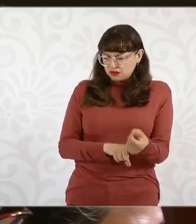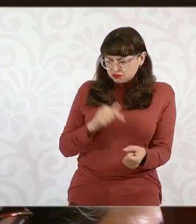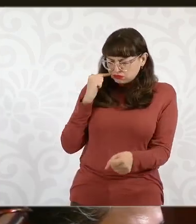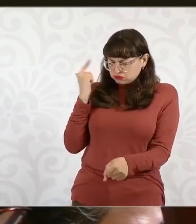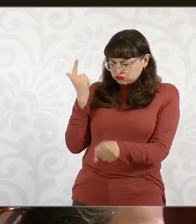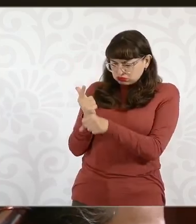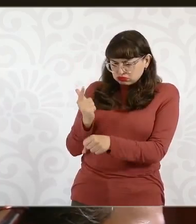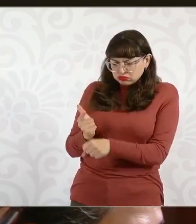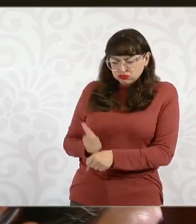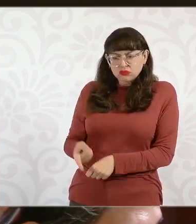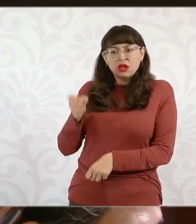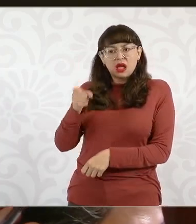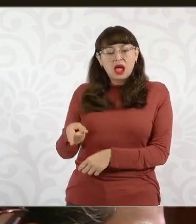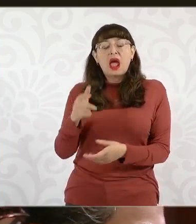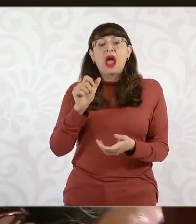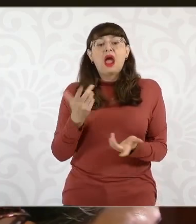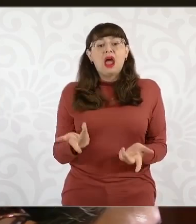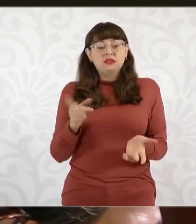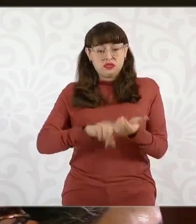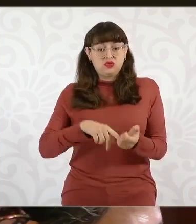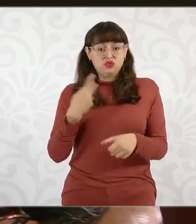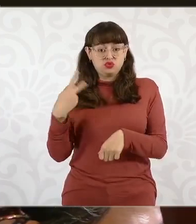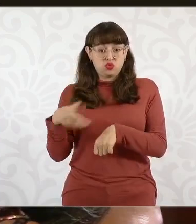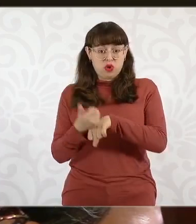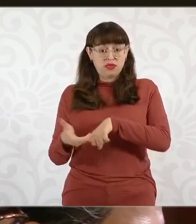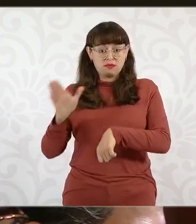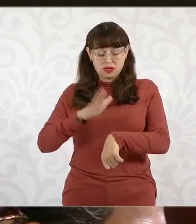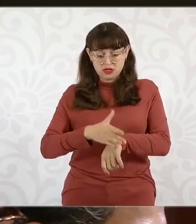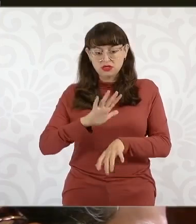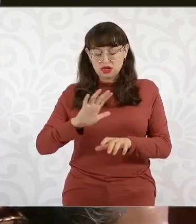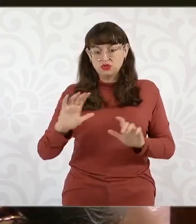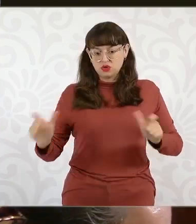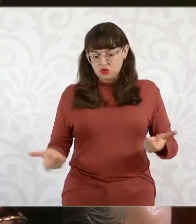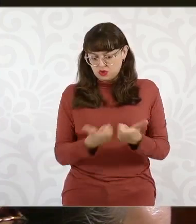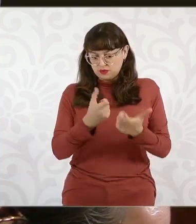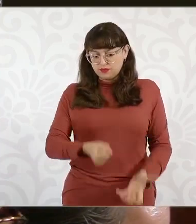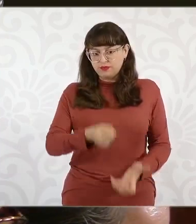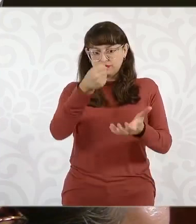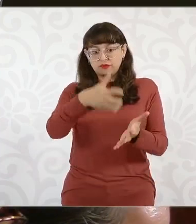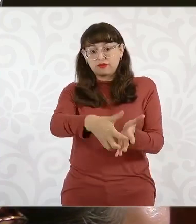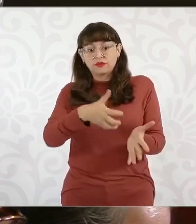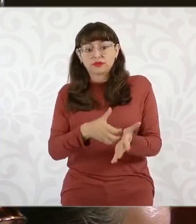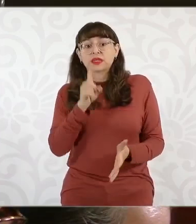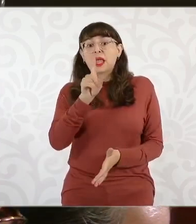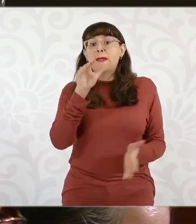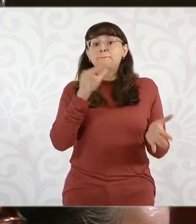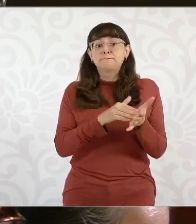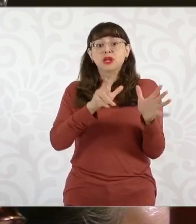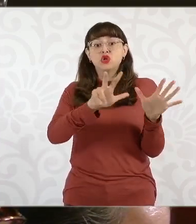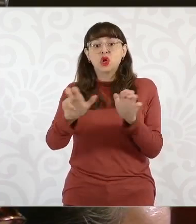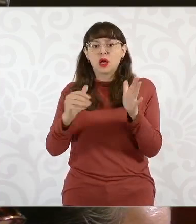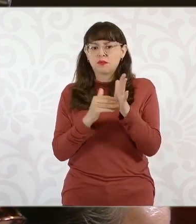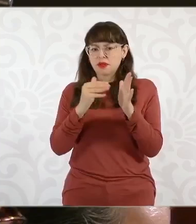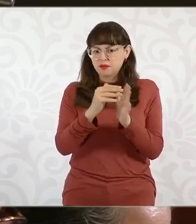pidiendo al órgano de administración judicial que los ahorros que se prevén sean por 1.800 millones de